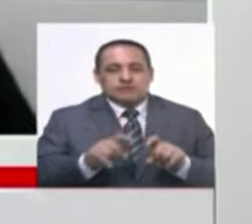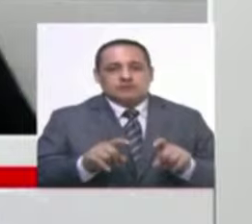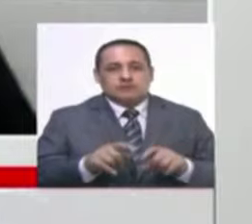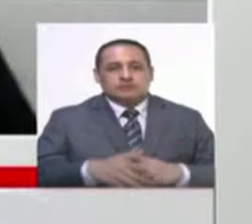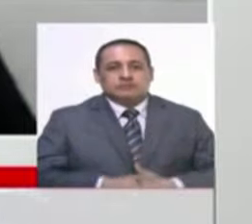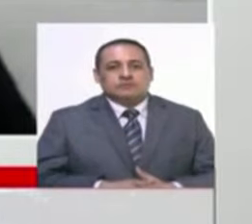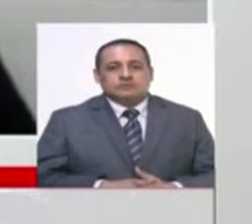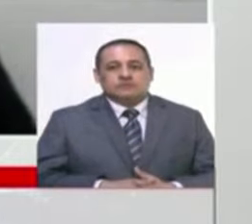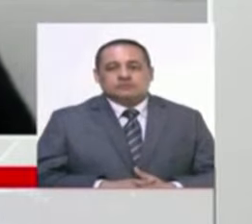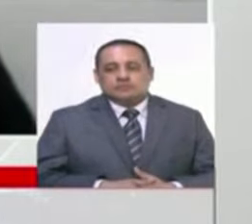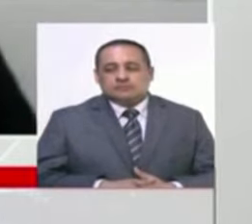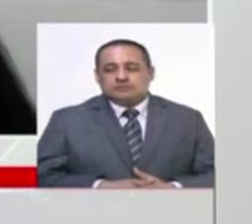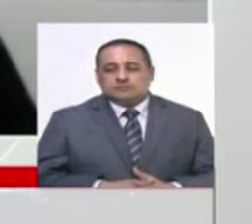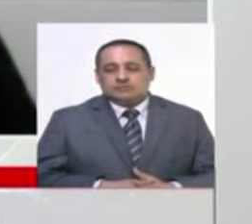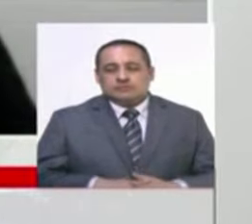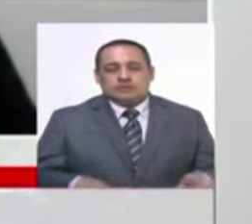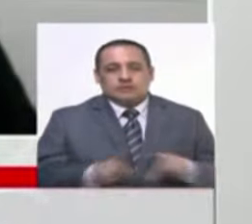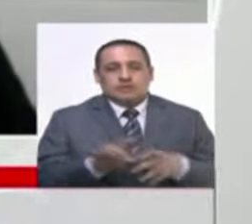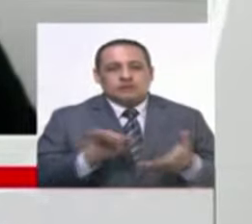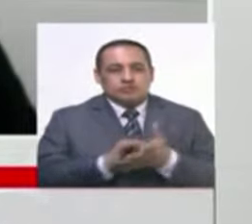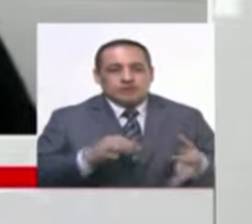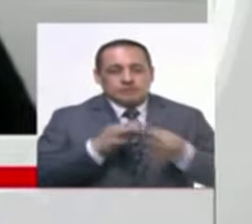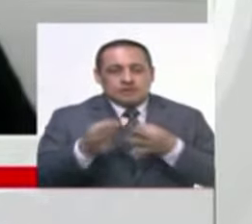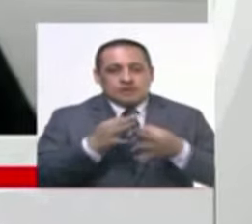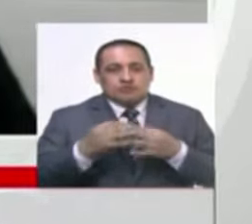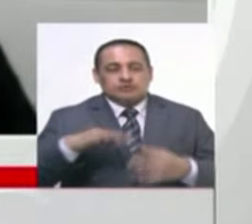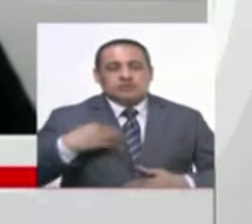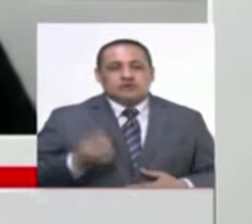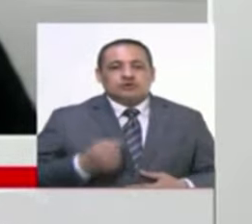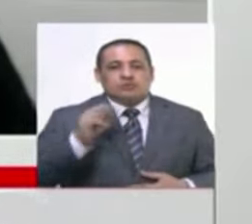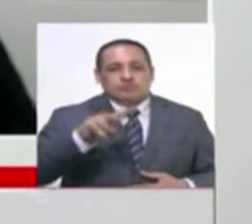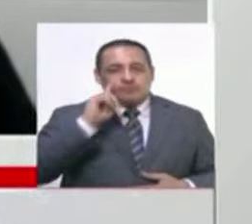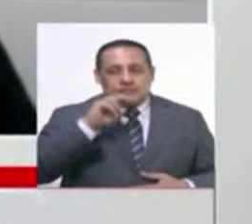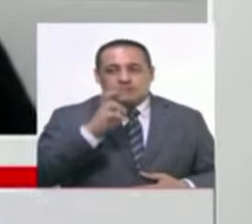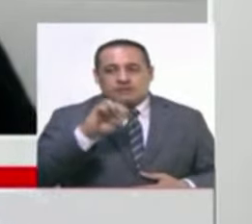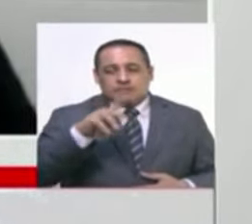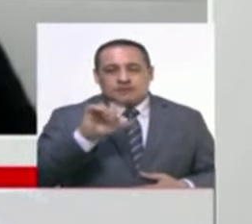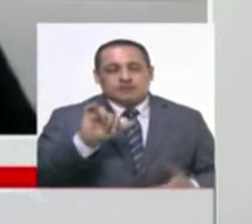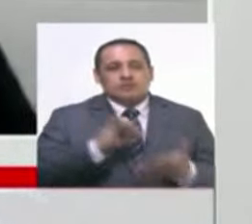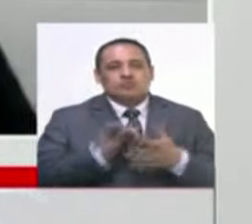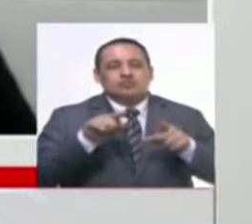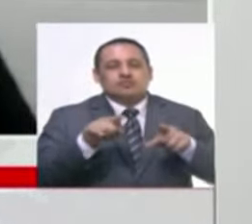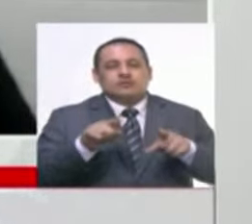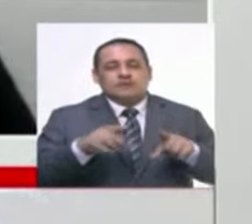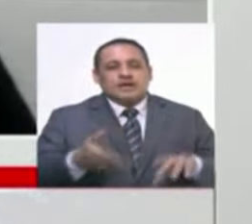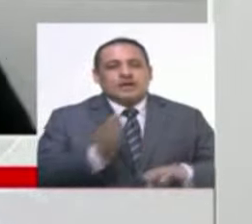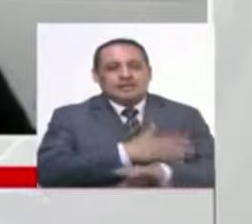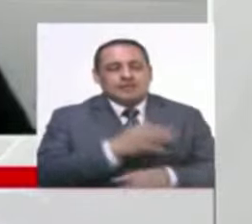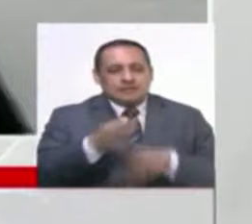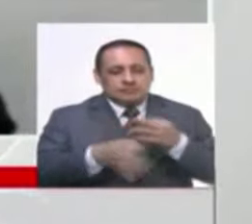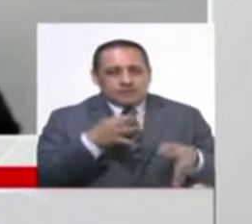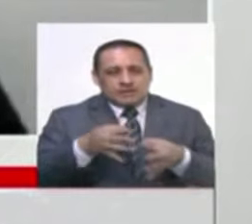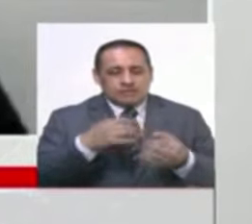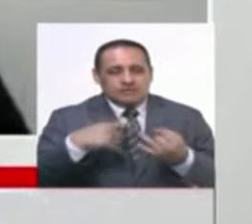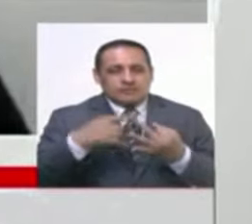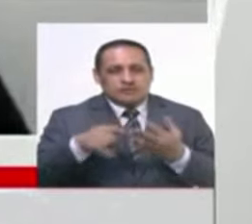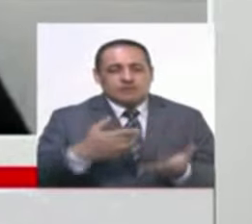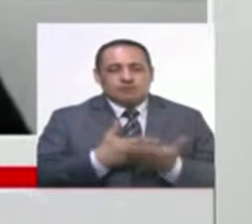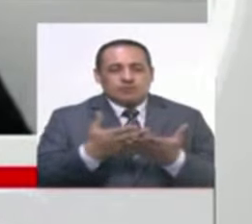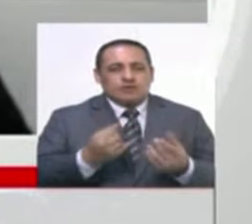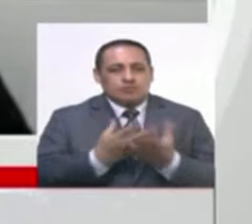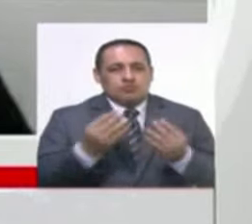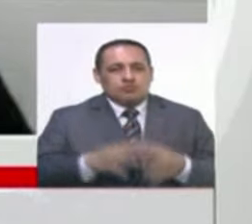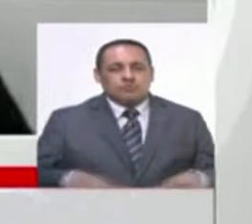Esté con lo que usted ha declarado. Señor Villaverde, usted ha manifestado hechos muy,